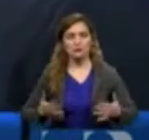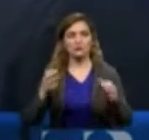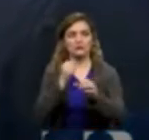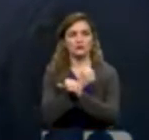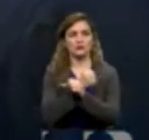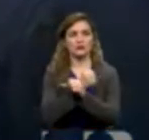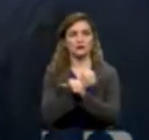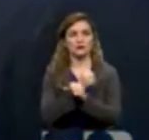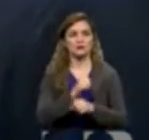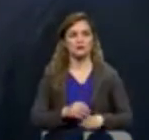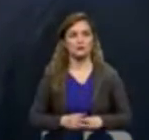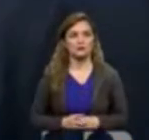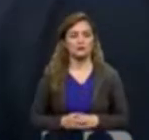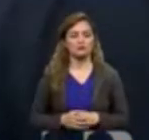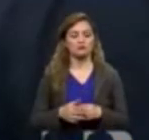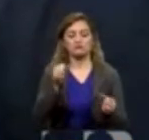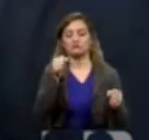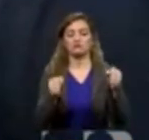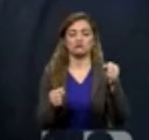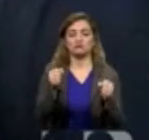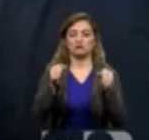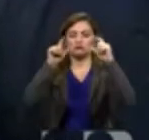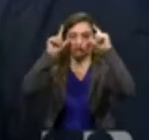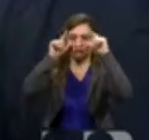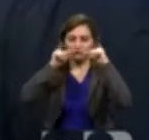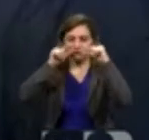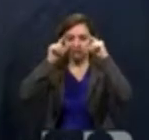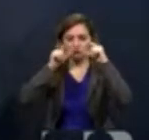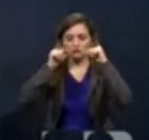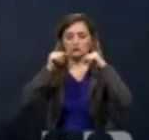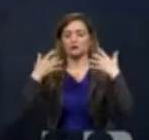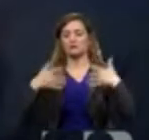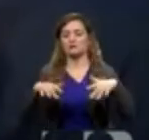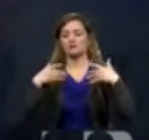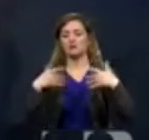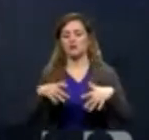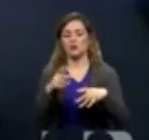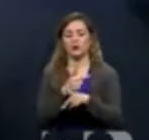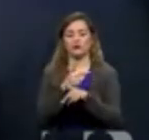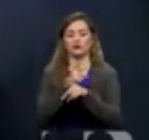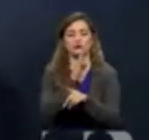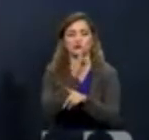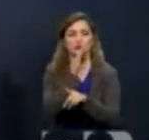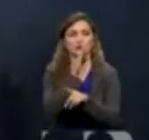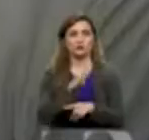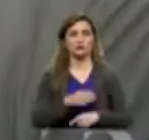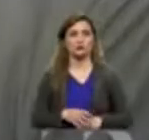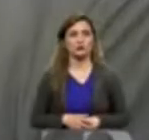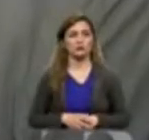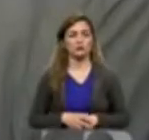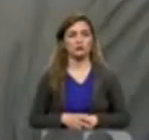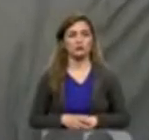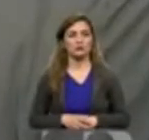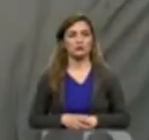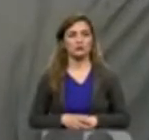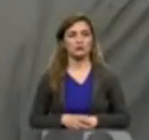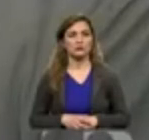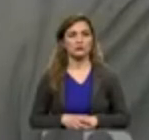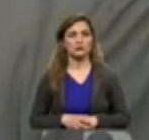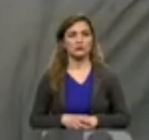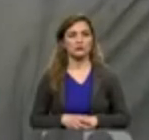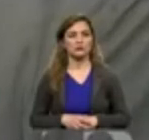manejar, te sientes pesado a los ojos, entonces siempre hay que estarse cuidando y poniéndose algún colirio. Los